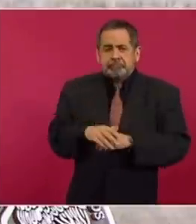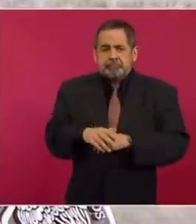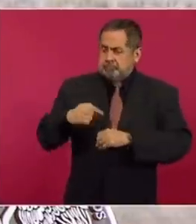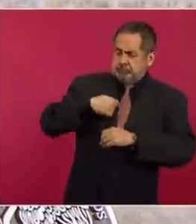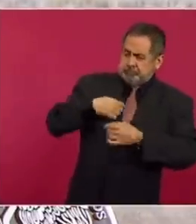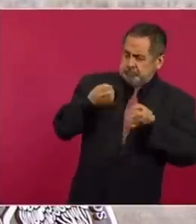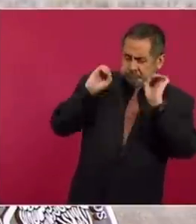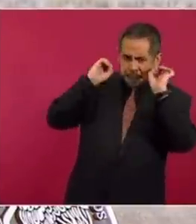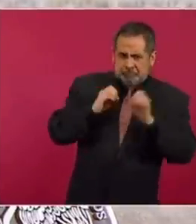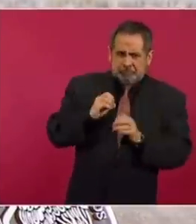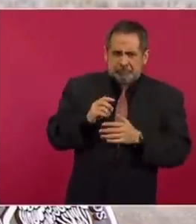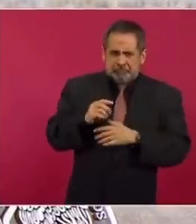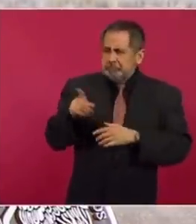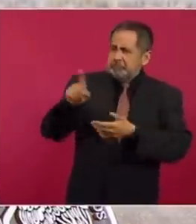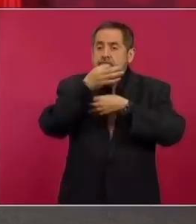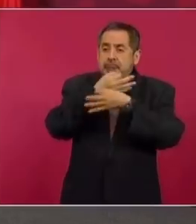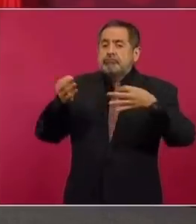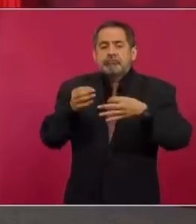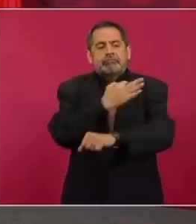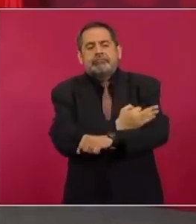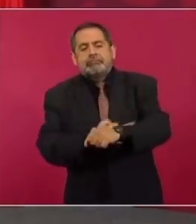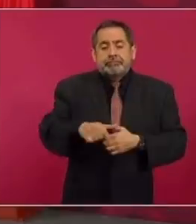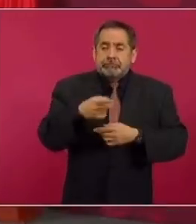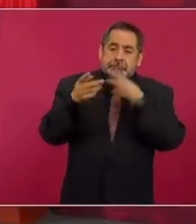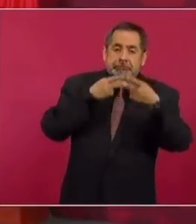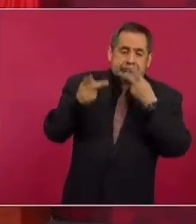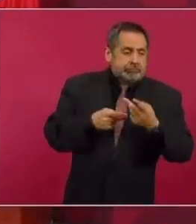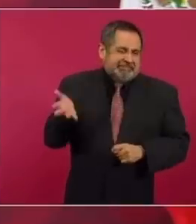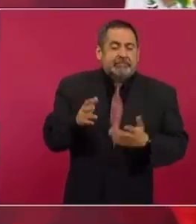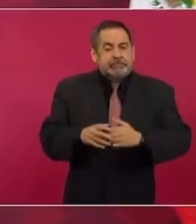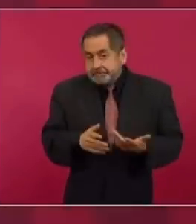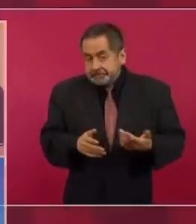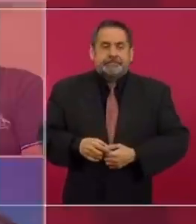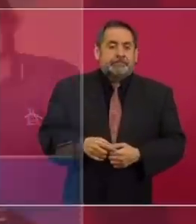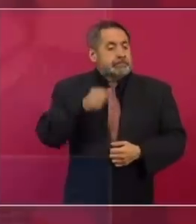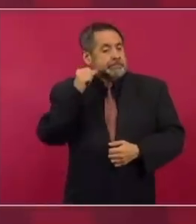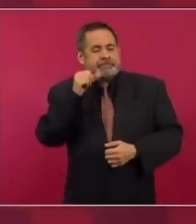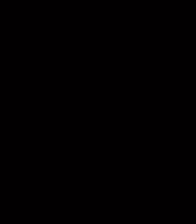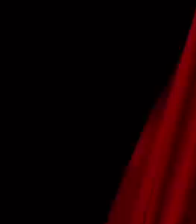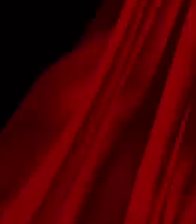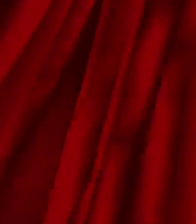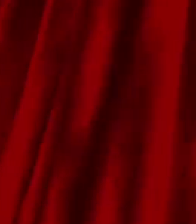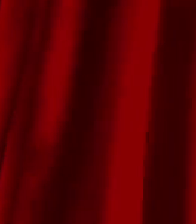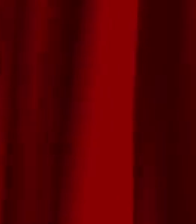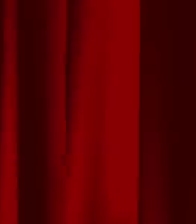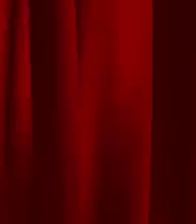no habló de conflicto de intereses. Después de un mes de golpeteo, forma lo mismo,